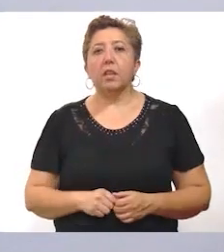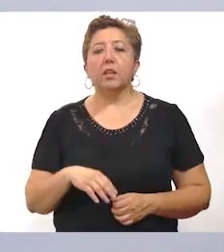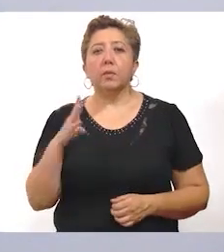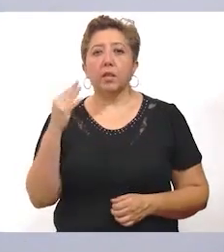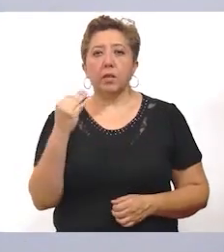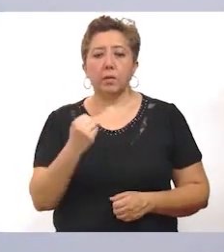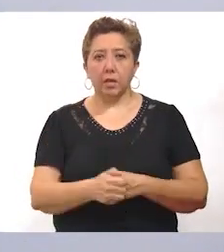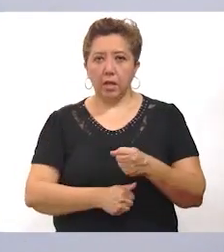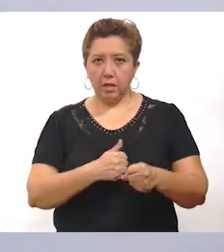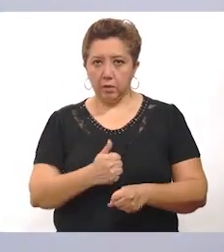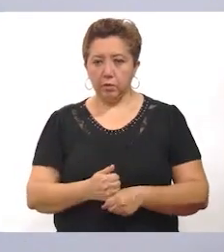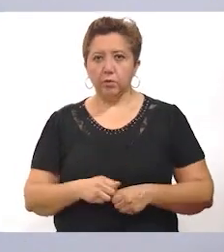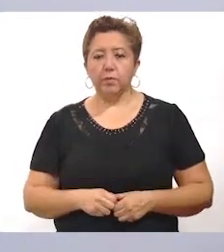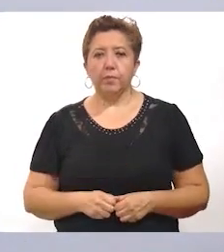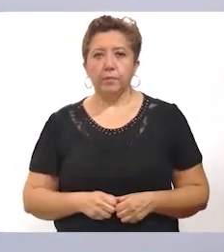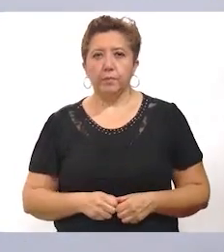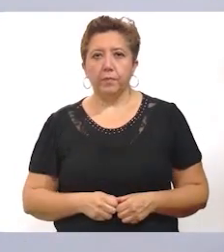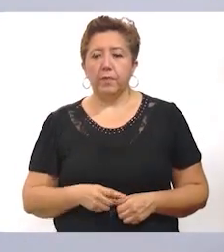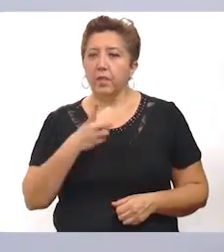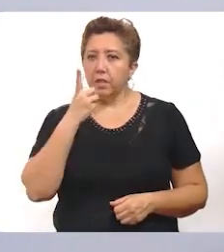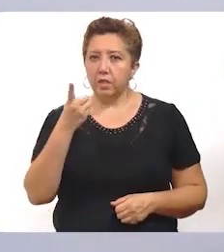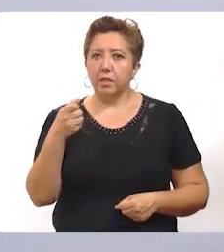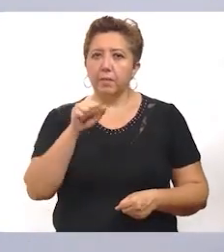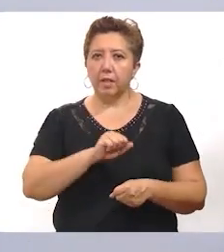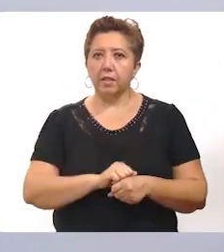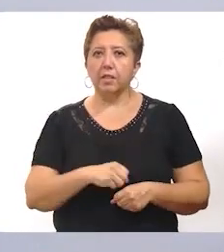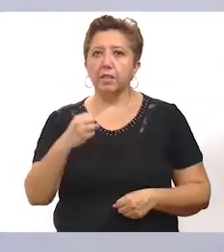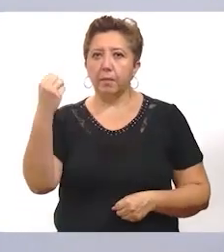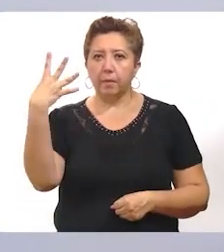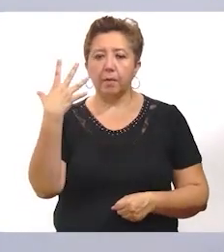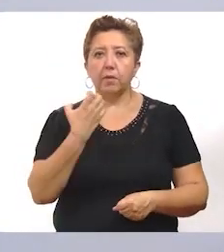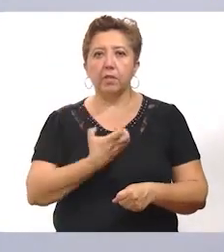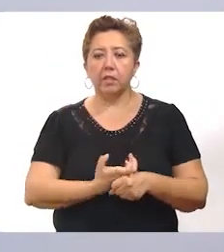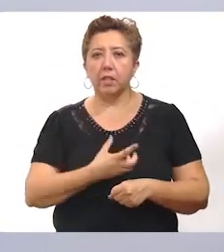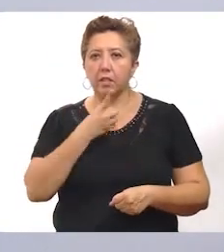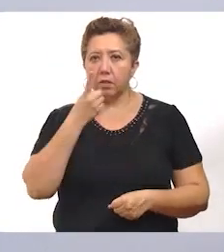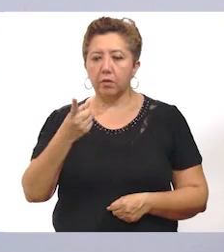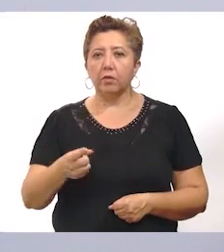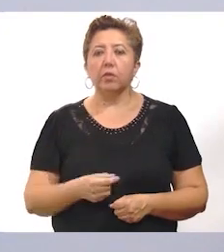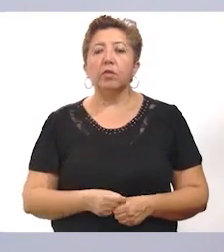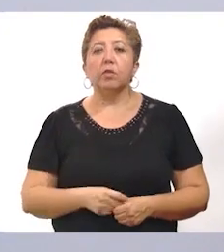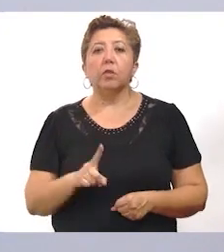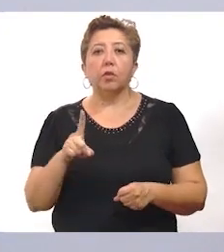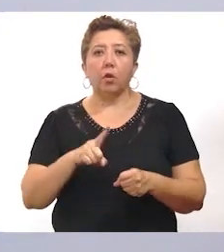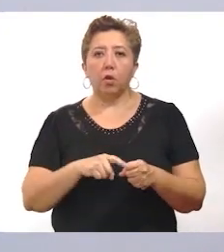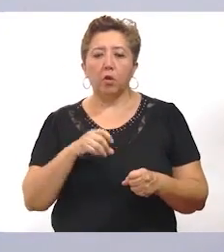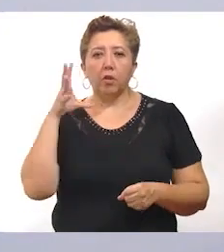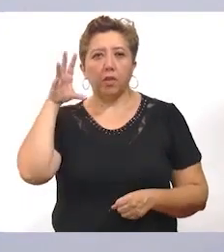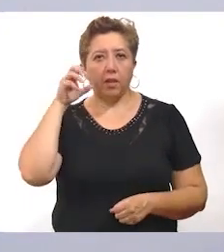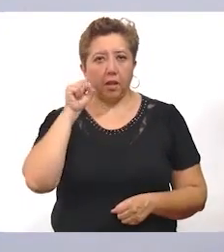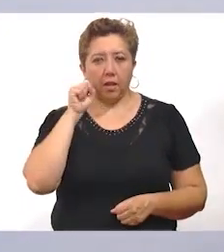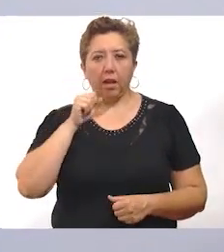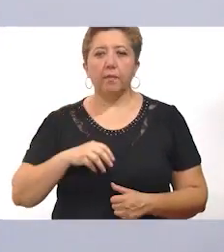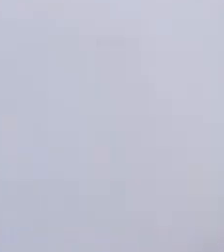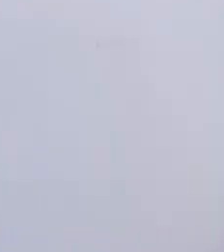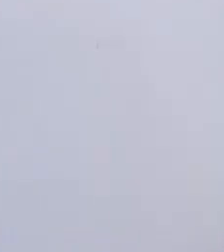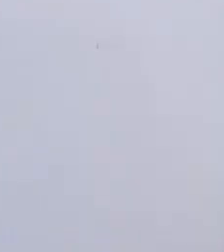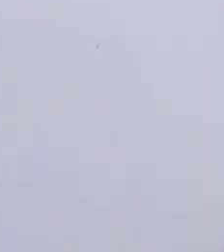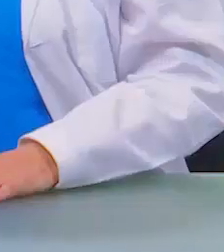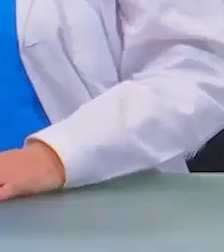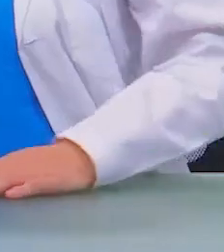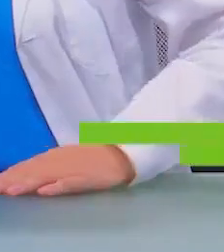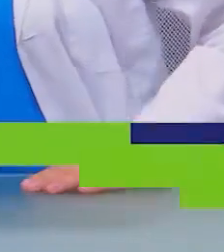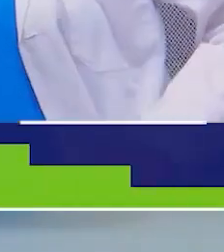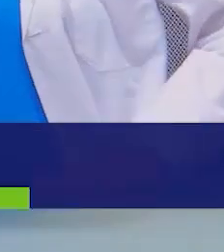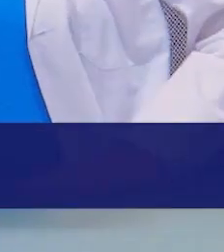1 mes a 99 años. Los indicadores semanales de nuestro semáforo estatal de salud marcan color naranja. Este